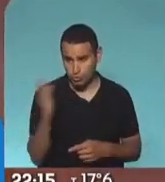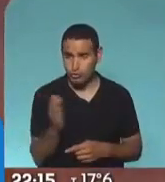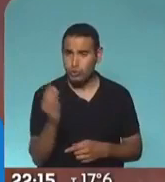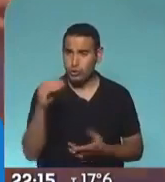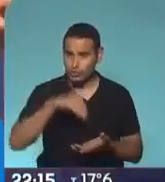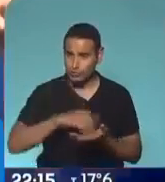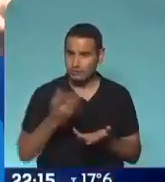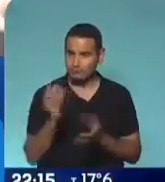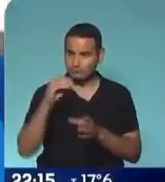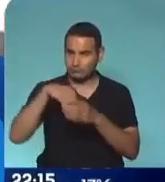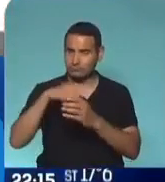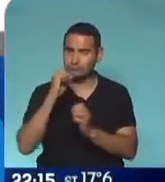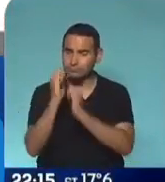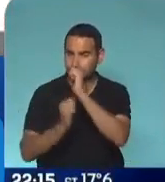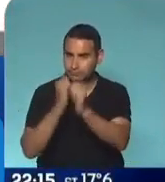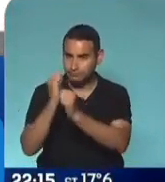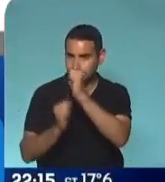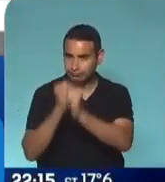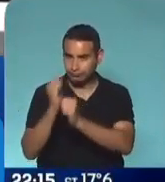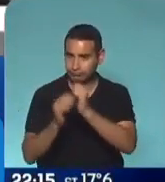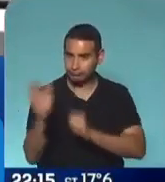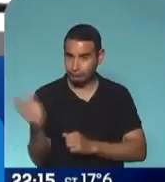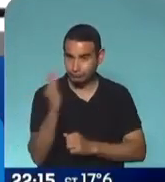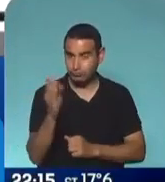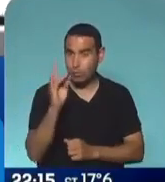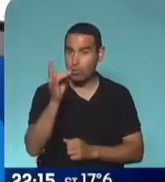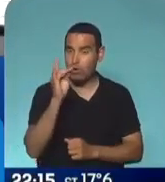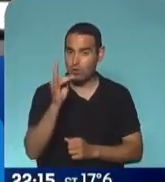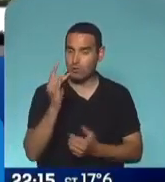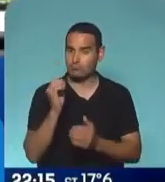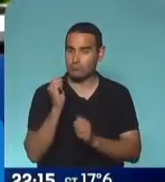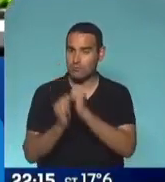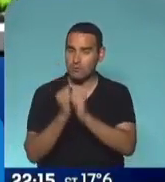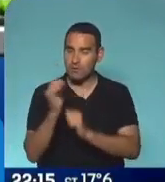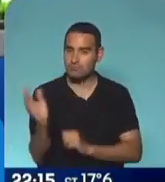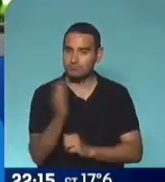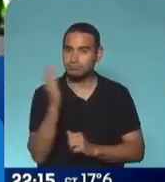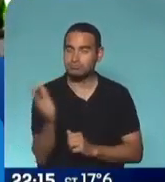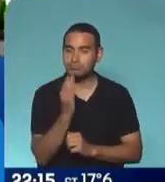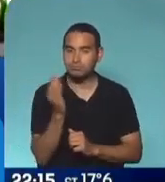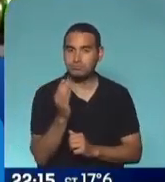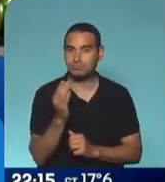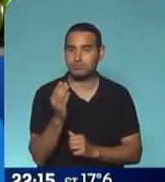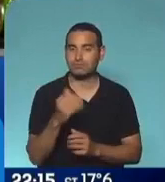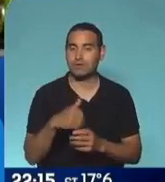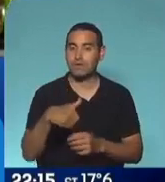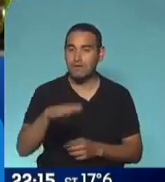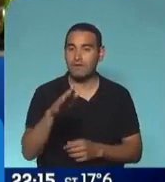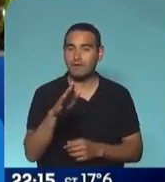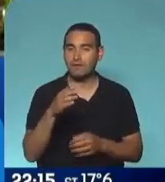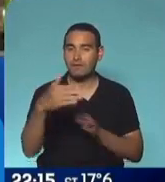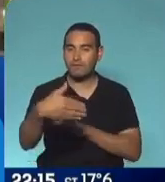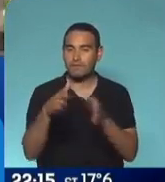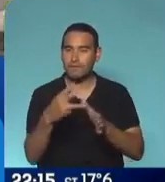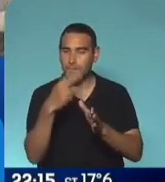de industrialización que le había dado Bolivia, ya estaba a punto de llegar a las baterías de litio,